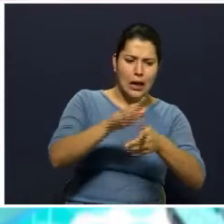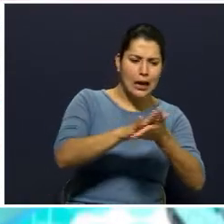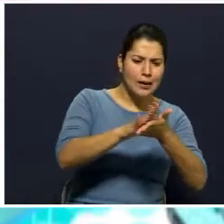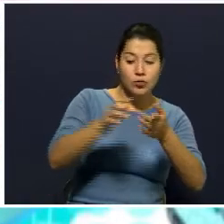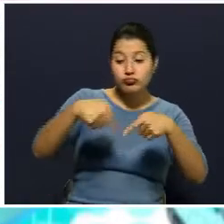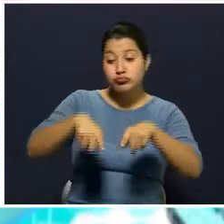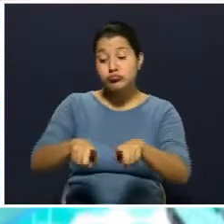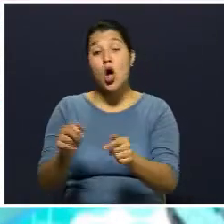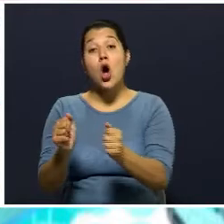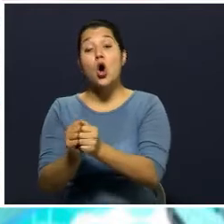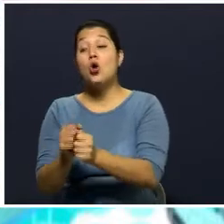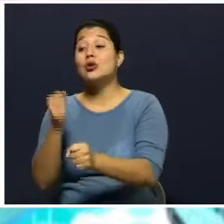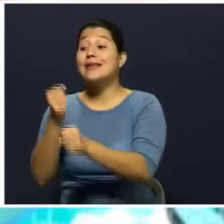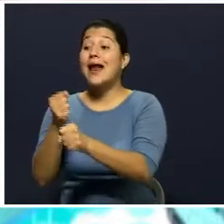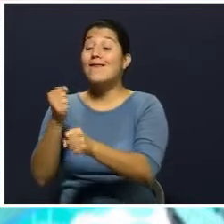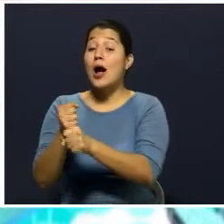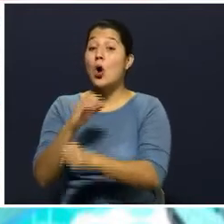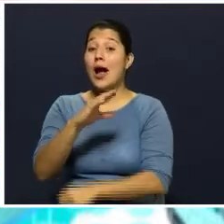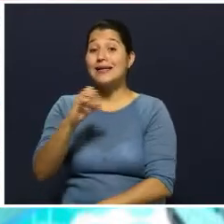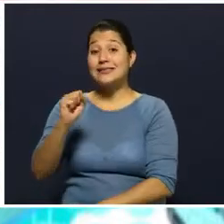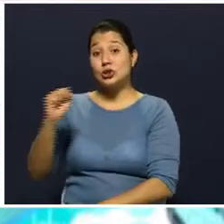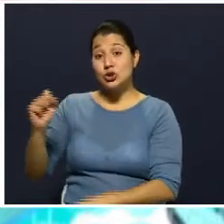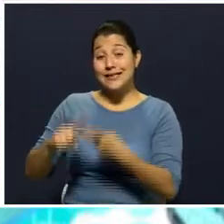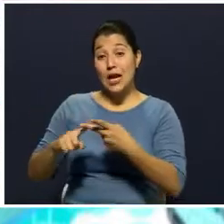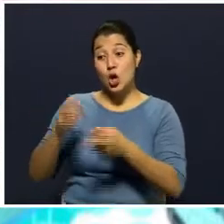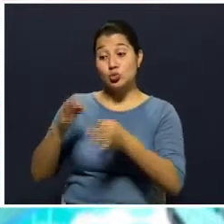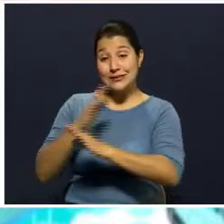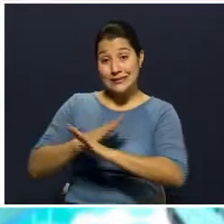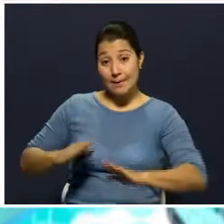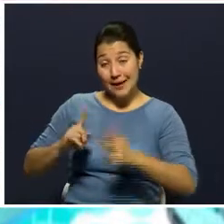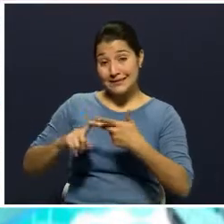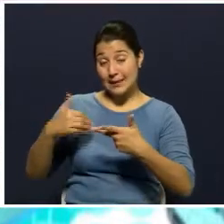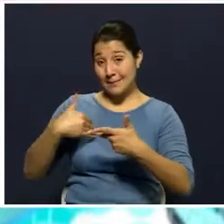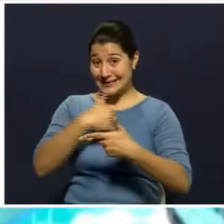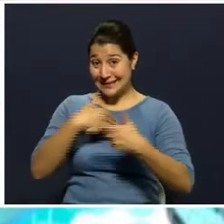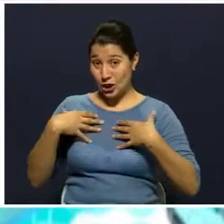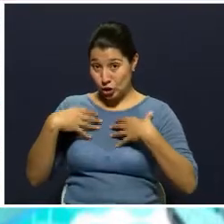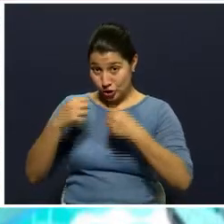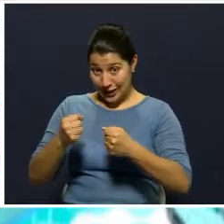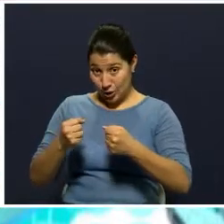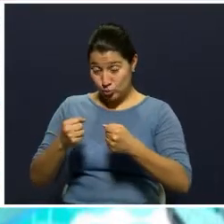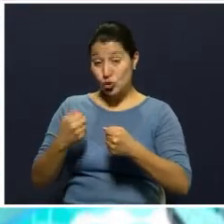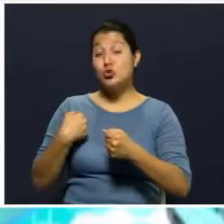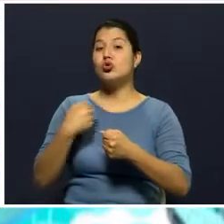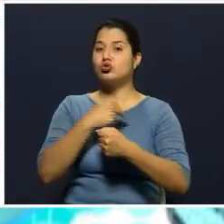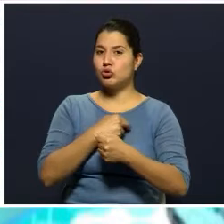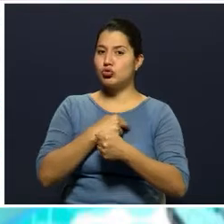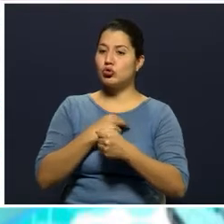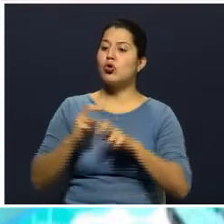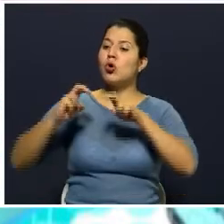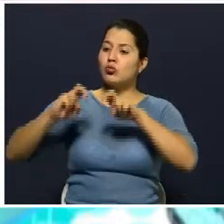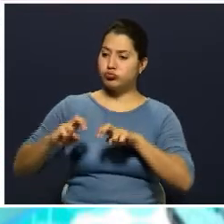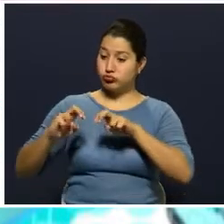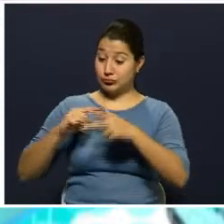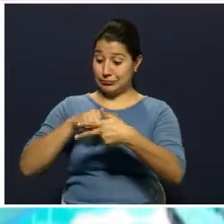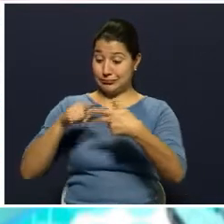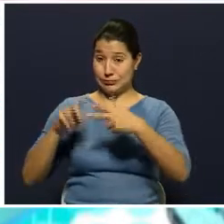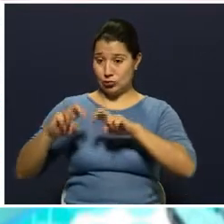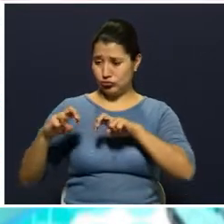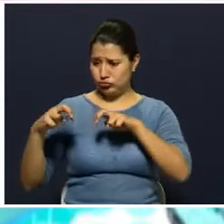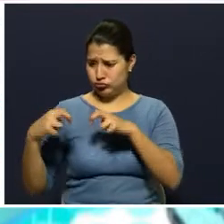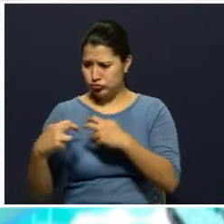Caja Costarricense del Seguro Social y con el Ministerio de Salud. Nosotros nos sentamos con ambas instituciones a que nos dijeran desde la parte